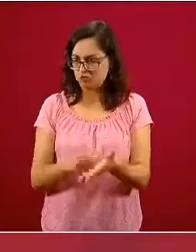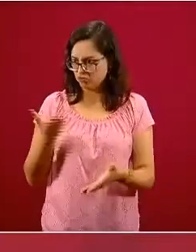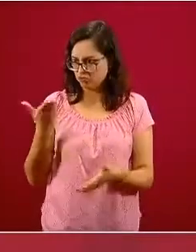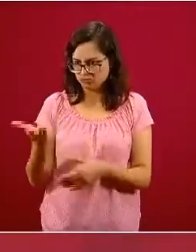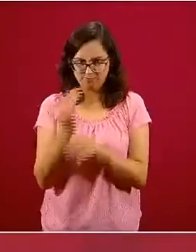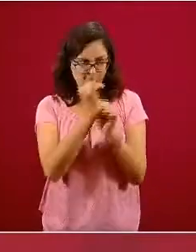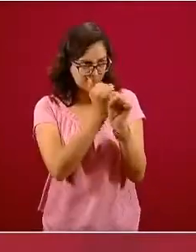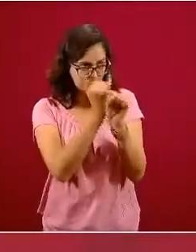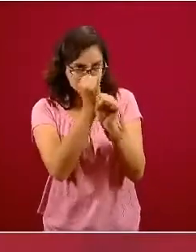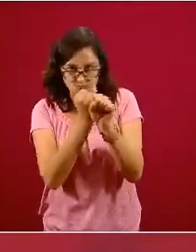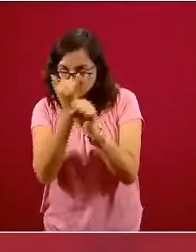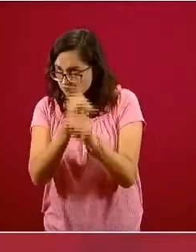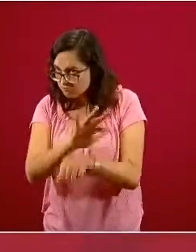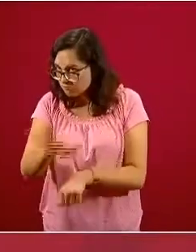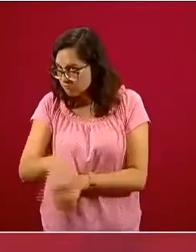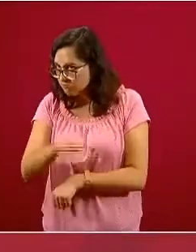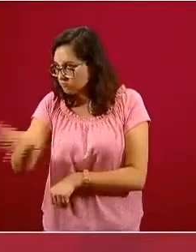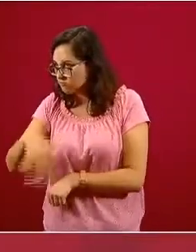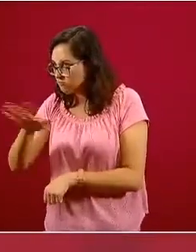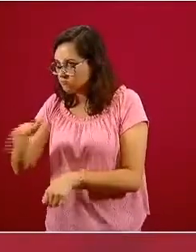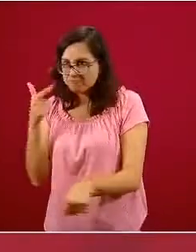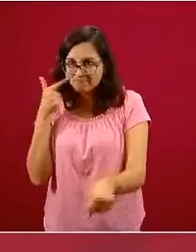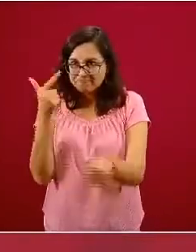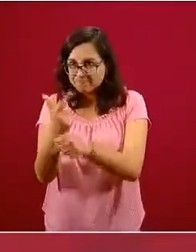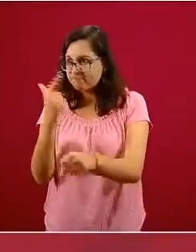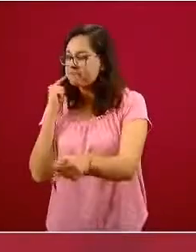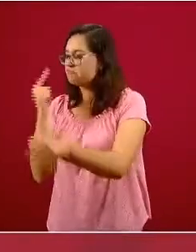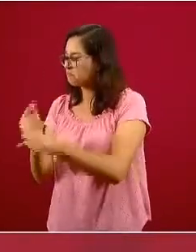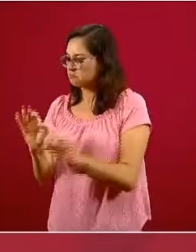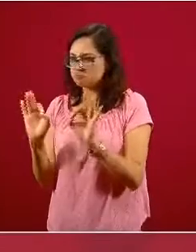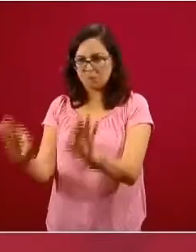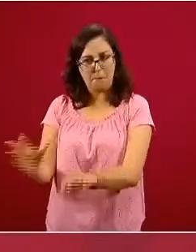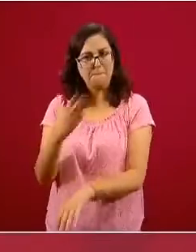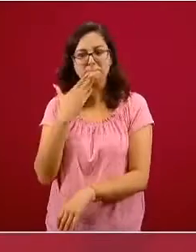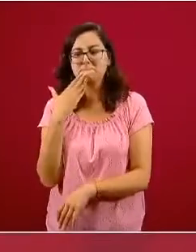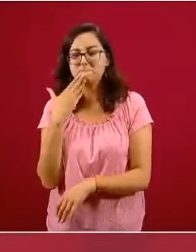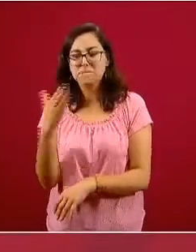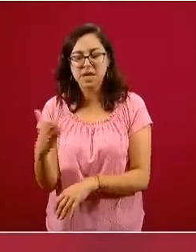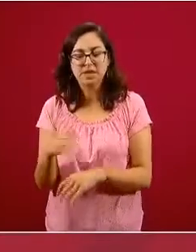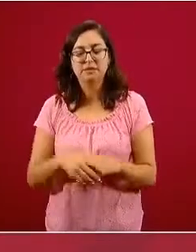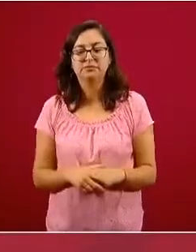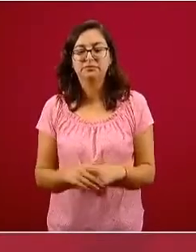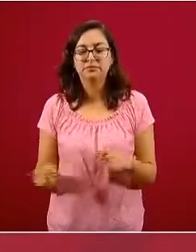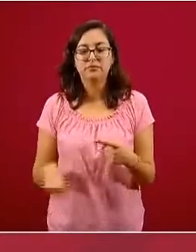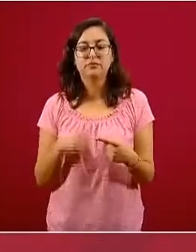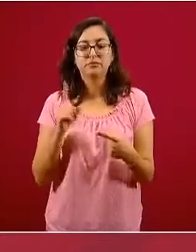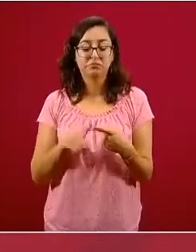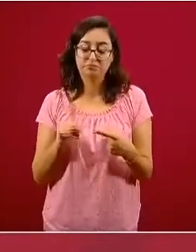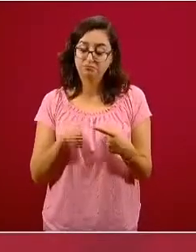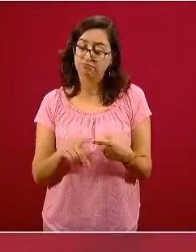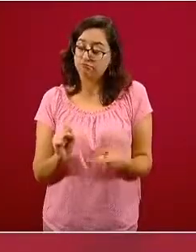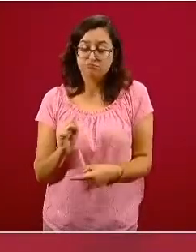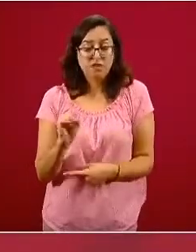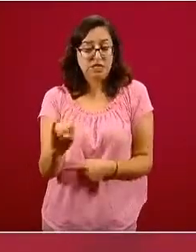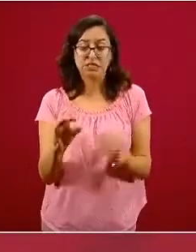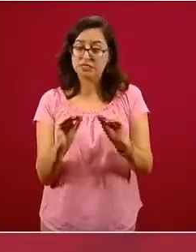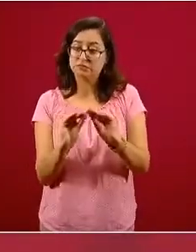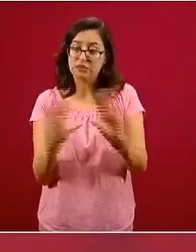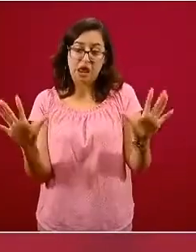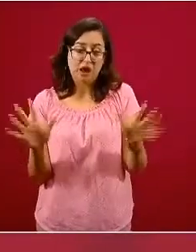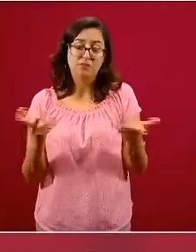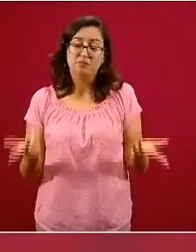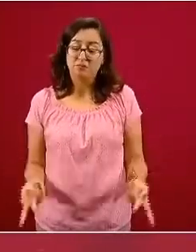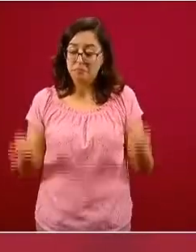inquisitivo y explore los distintos males de la sociedad. Sobre lo primero, definitivamente, la